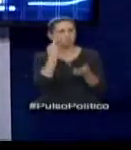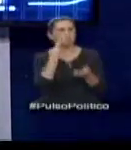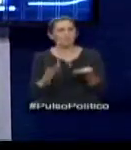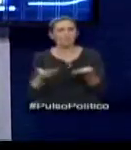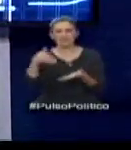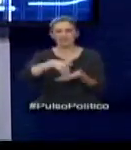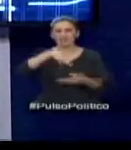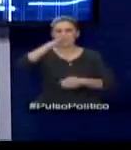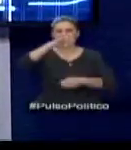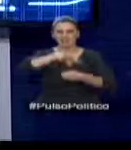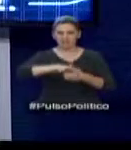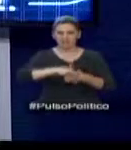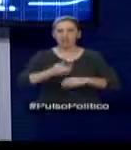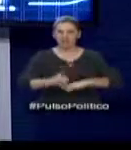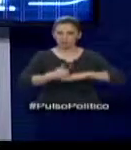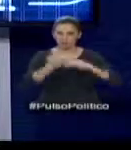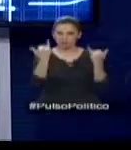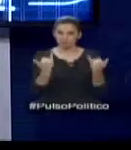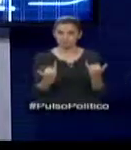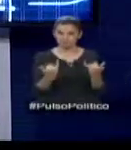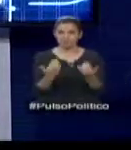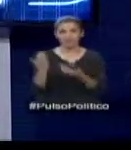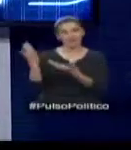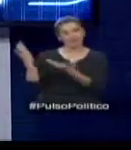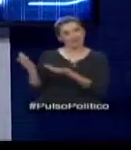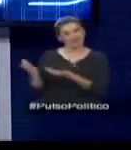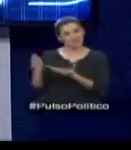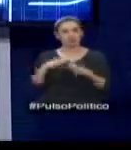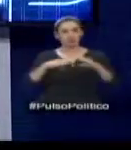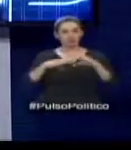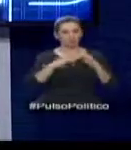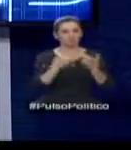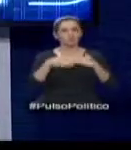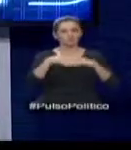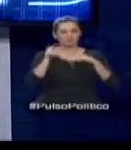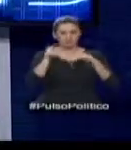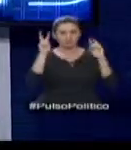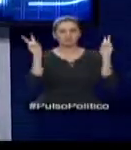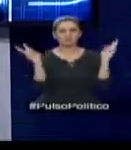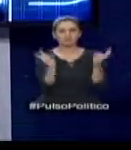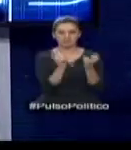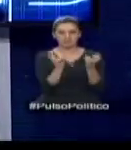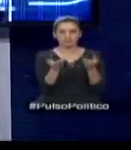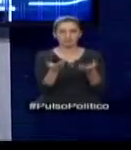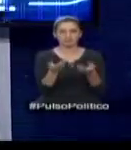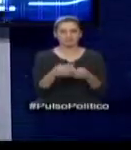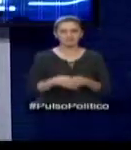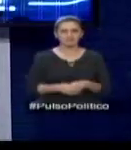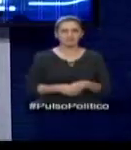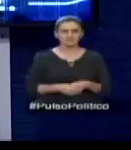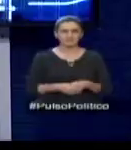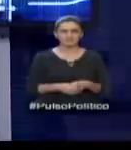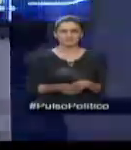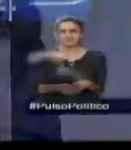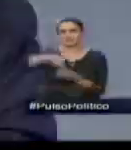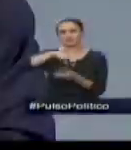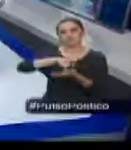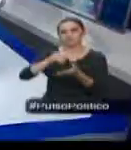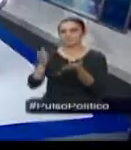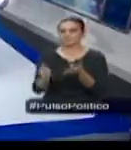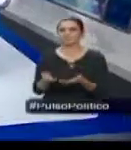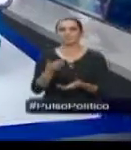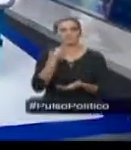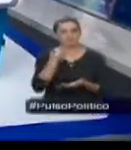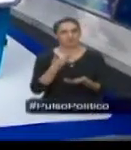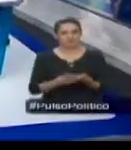de las autoridades actuales de inmediato le tomamos el pulso la propuesta de enmiendas a la constitución de montecristi carlos modo